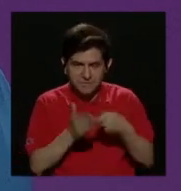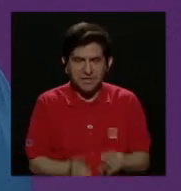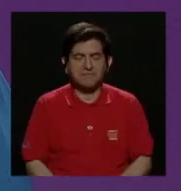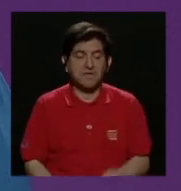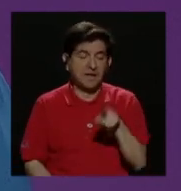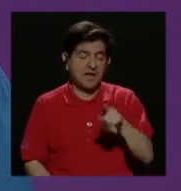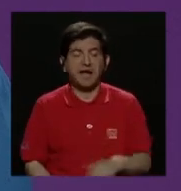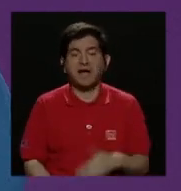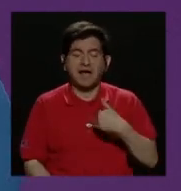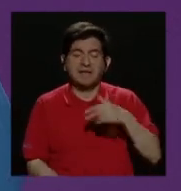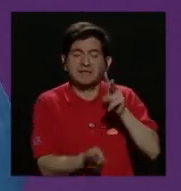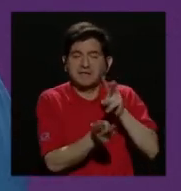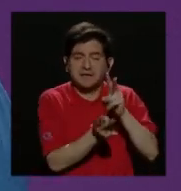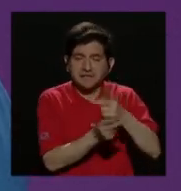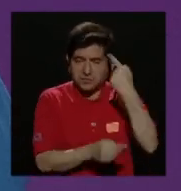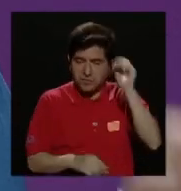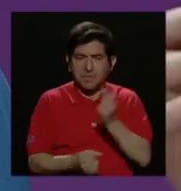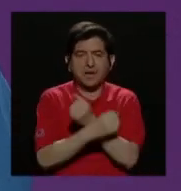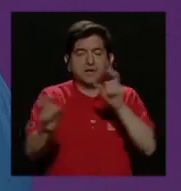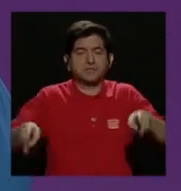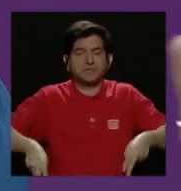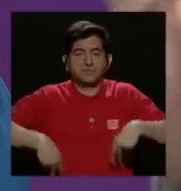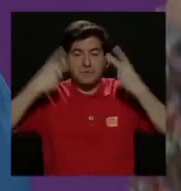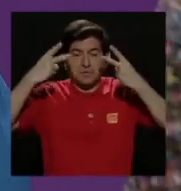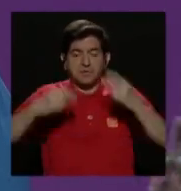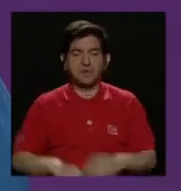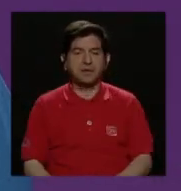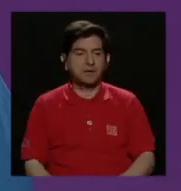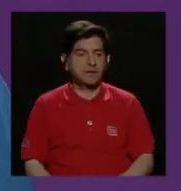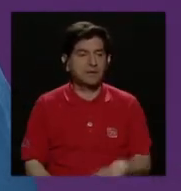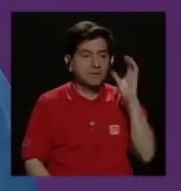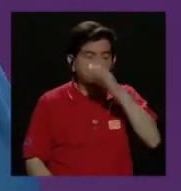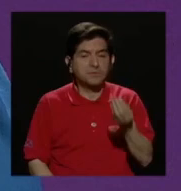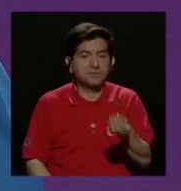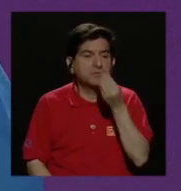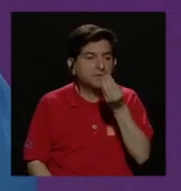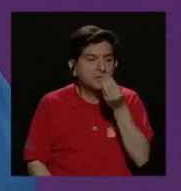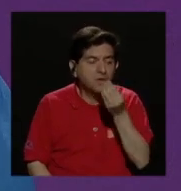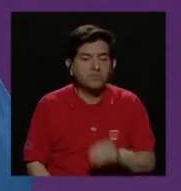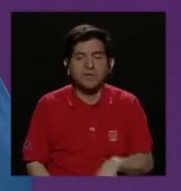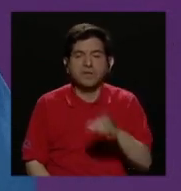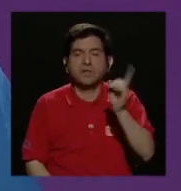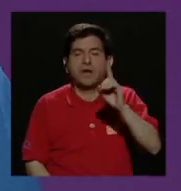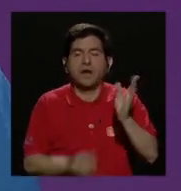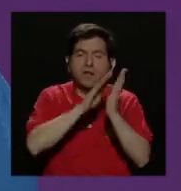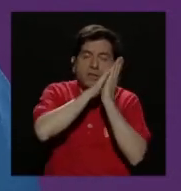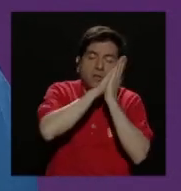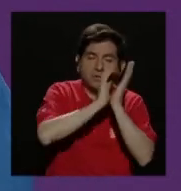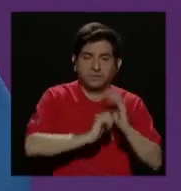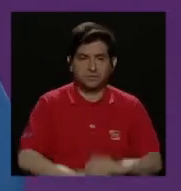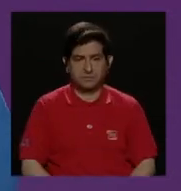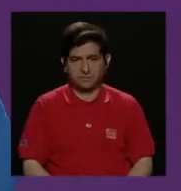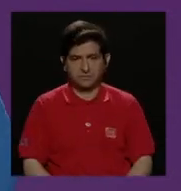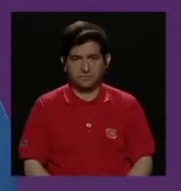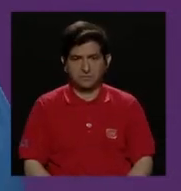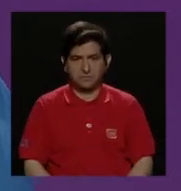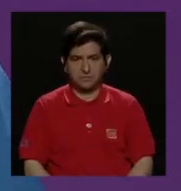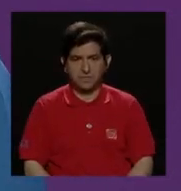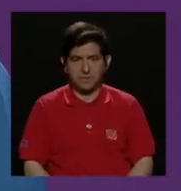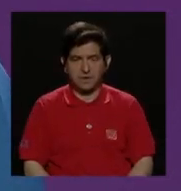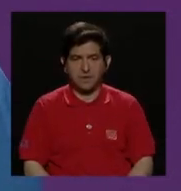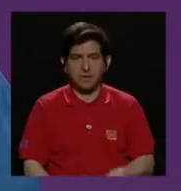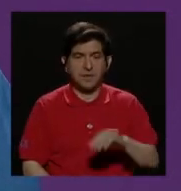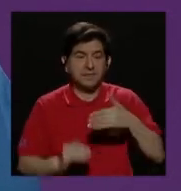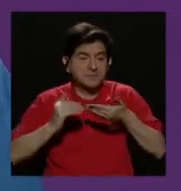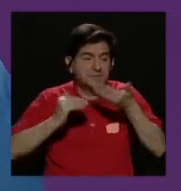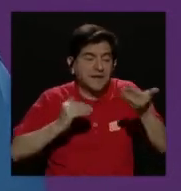por sobrevivencia, para tener qué comer, para tener dónde poder dormir, etcétera, etcétera. O sea, siquiera para las